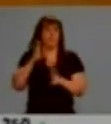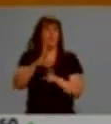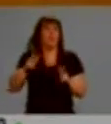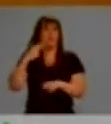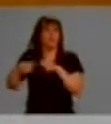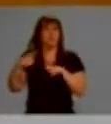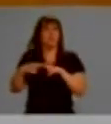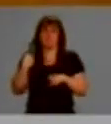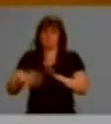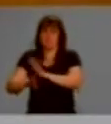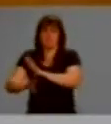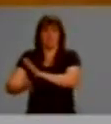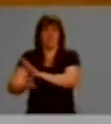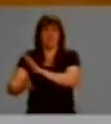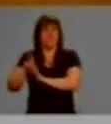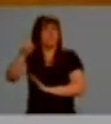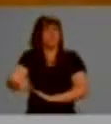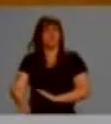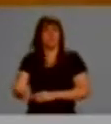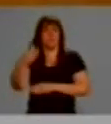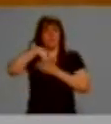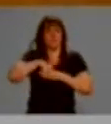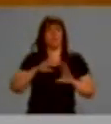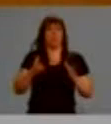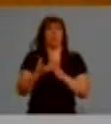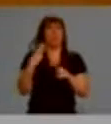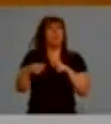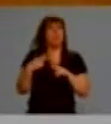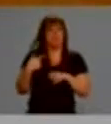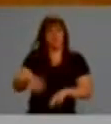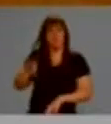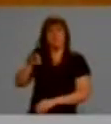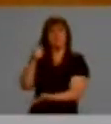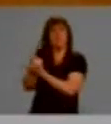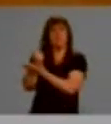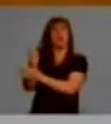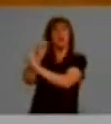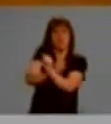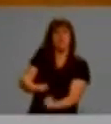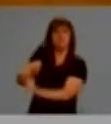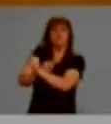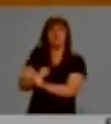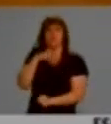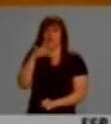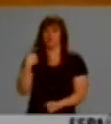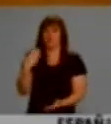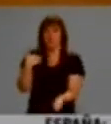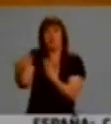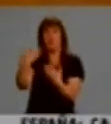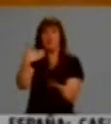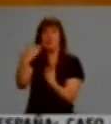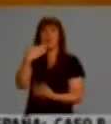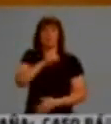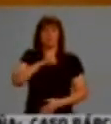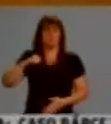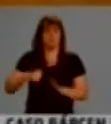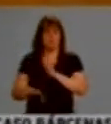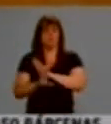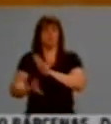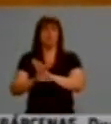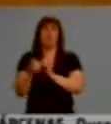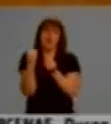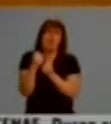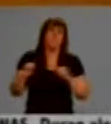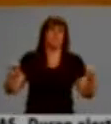y, por tanto, a la democracia. Usted decidió pagarle su defensa. Usted siguió manteniendo relaciones personales con él, incluso